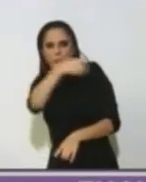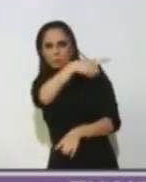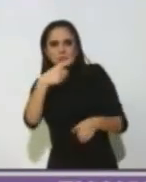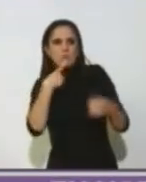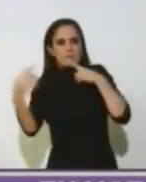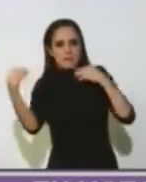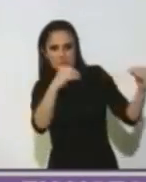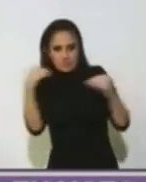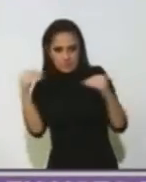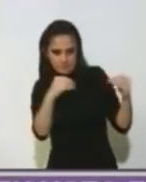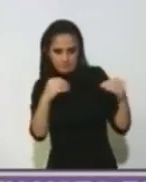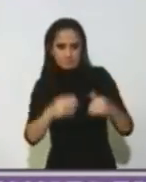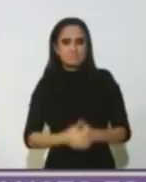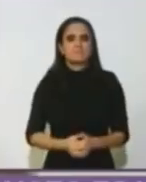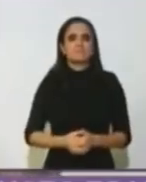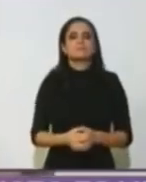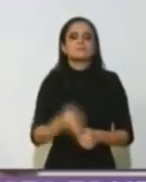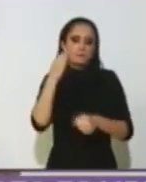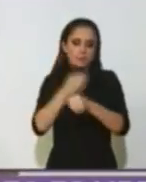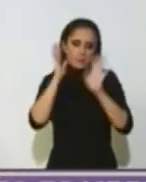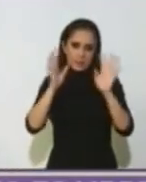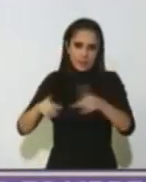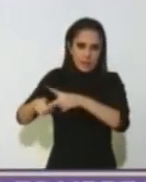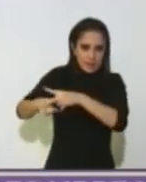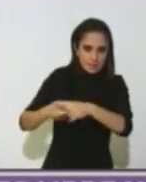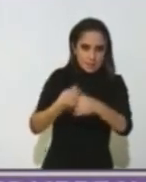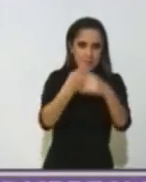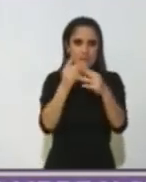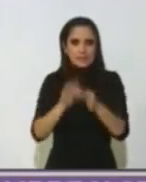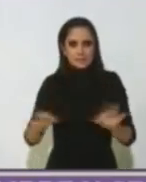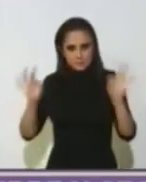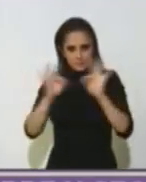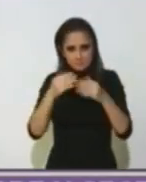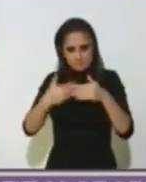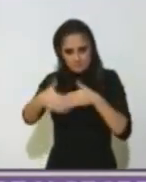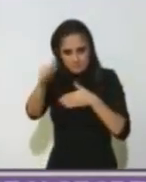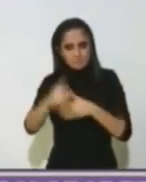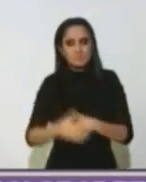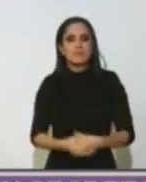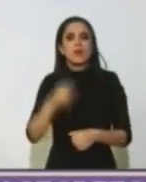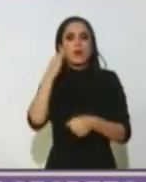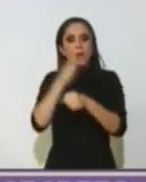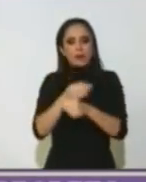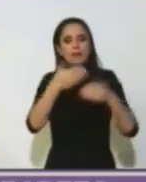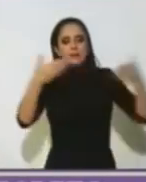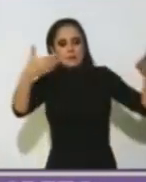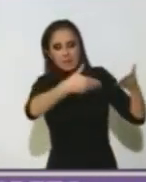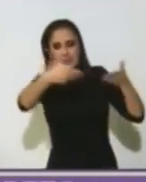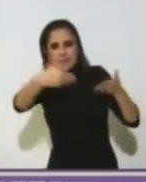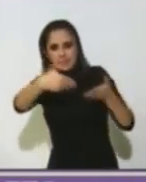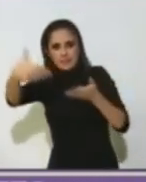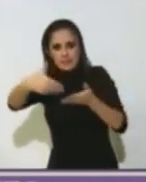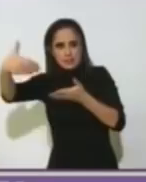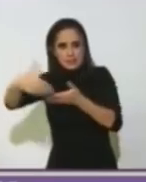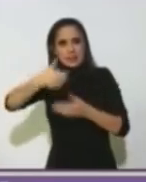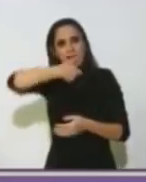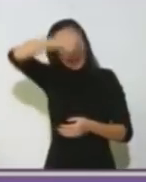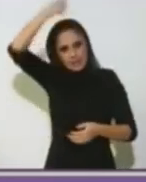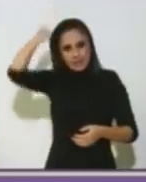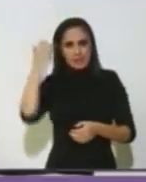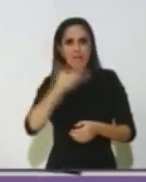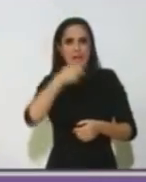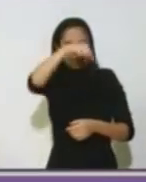yo creo que lo importante es estrechar nos andar y le quisiera decir que empezamos y presentamos a los candidatos que necesitan en el día de hoy